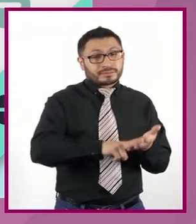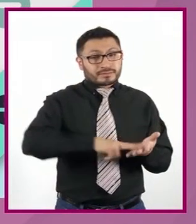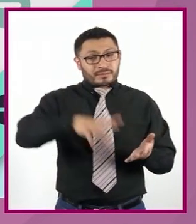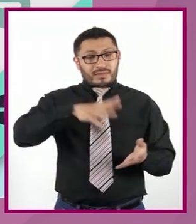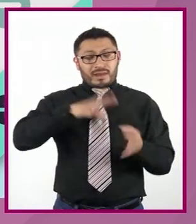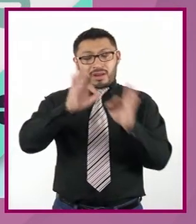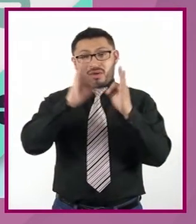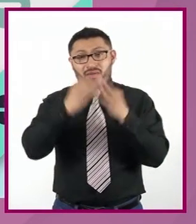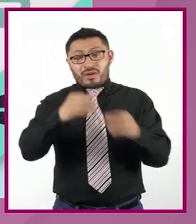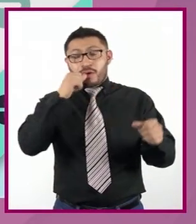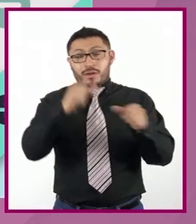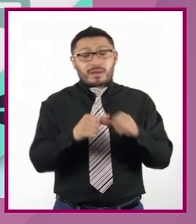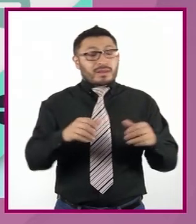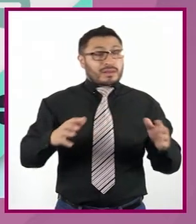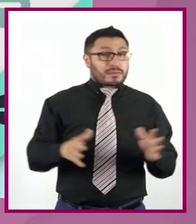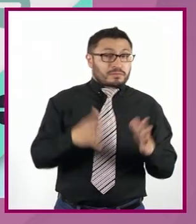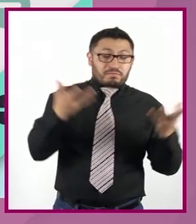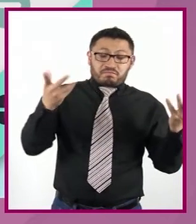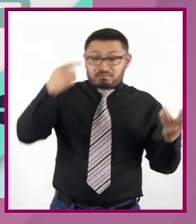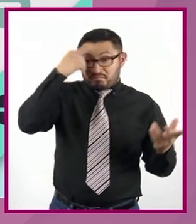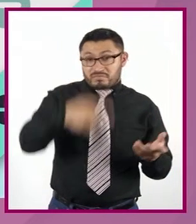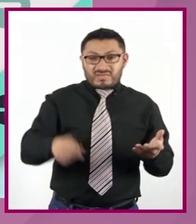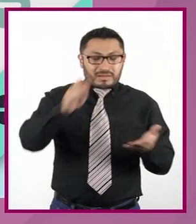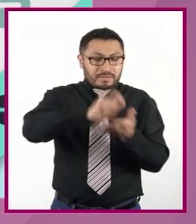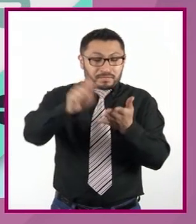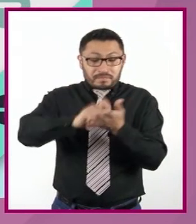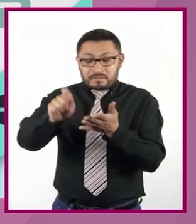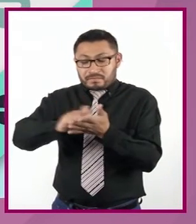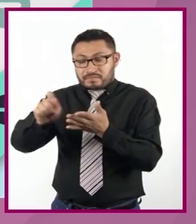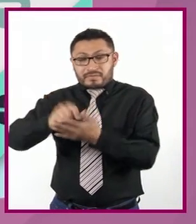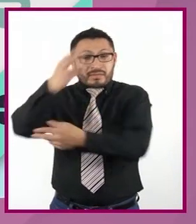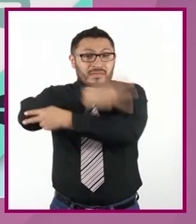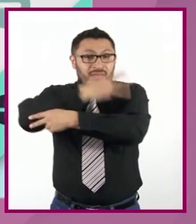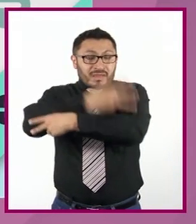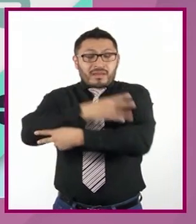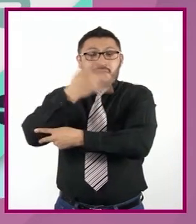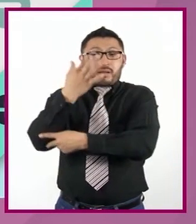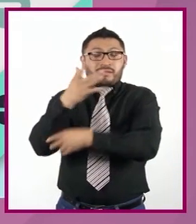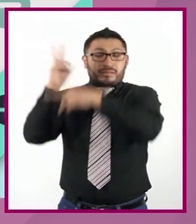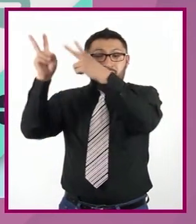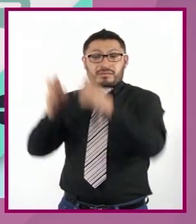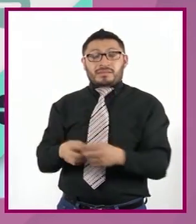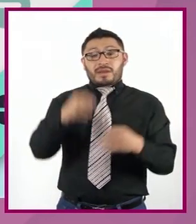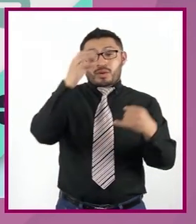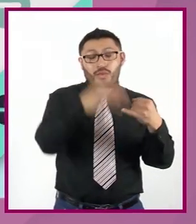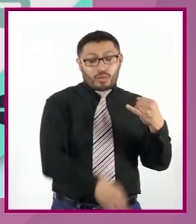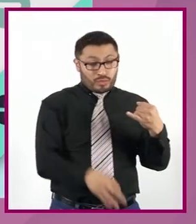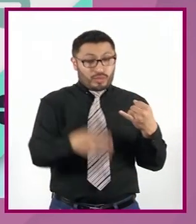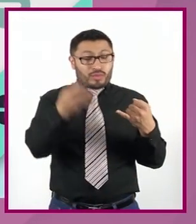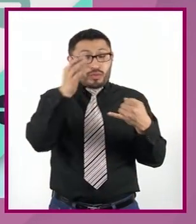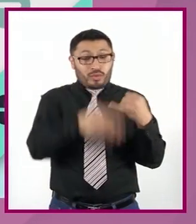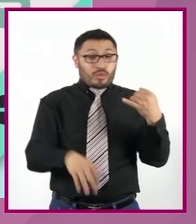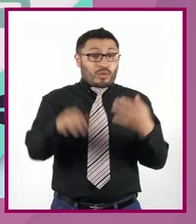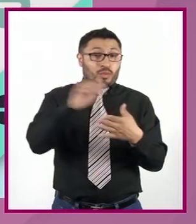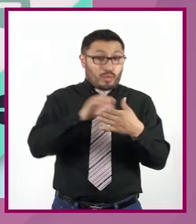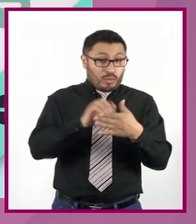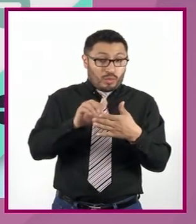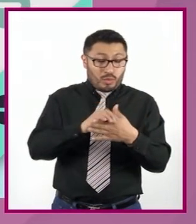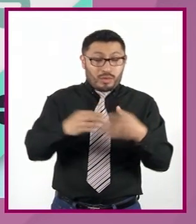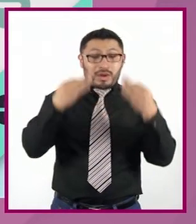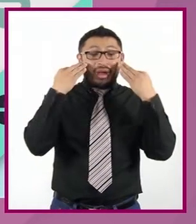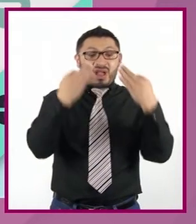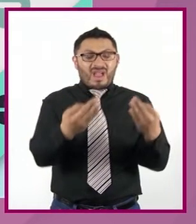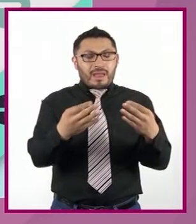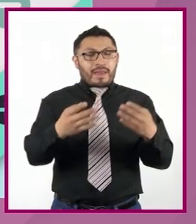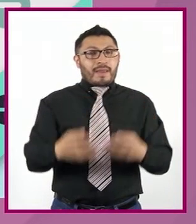tipos de letra o fuentes para procesador de texto con 50 descargas. Y en el último sector de color morado